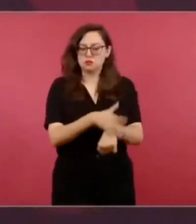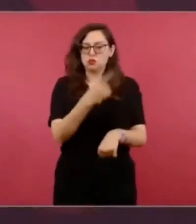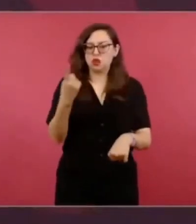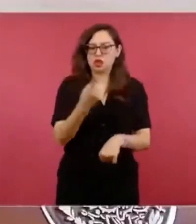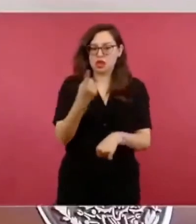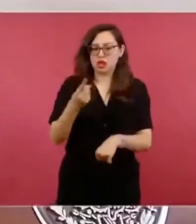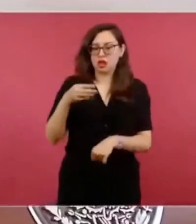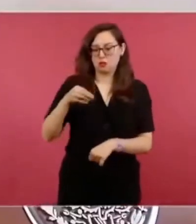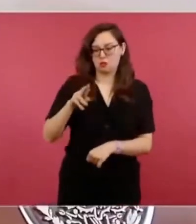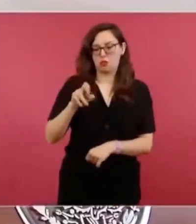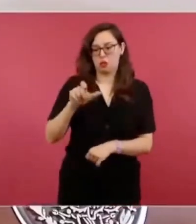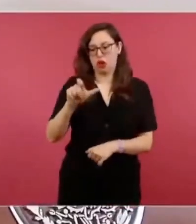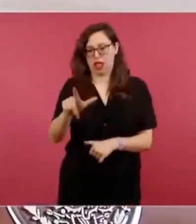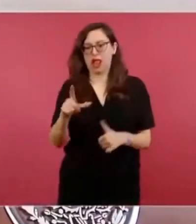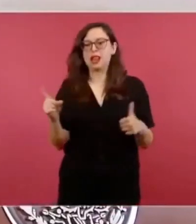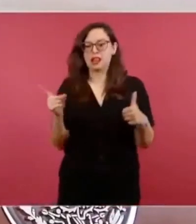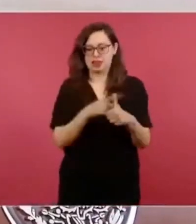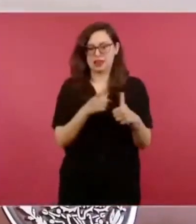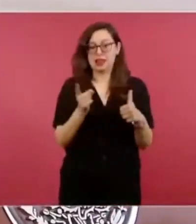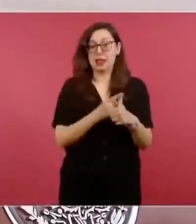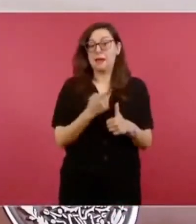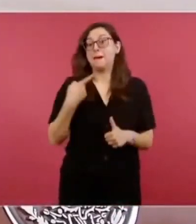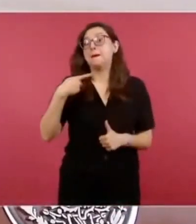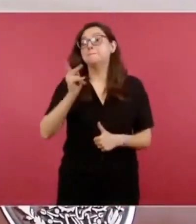de financiamiento para el desarrollo.